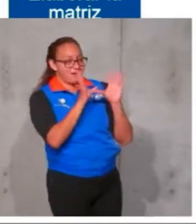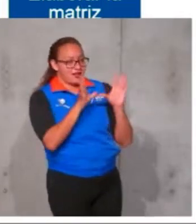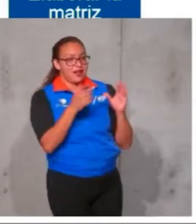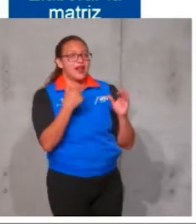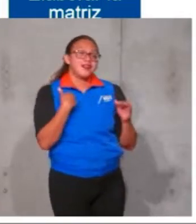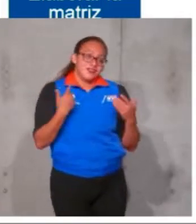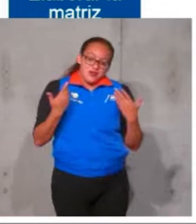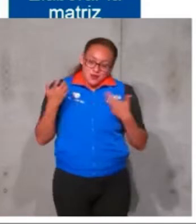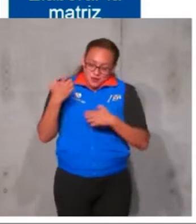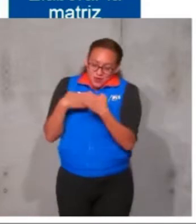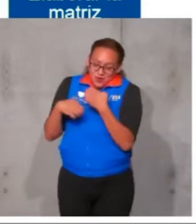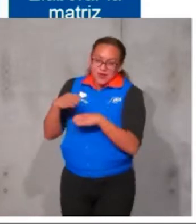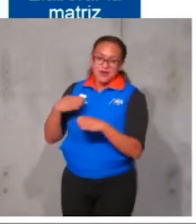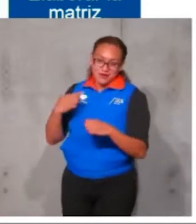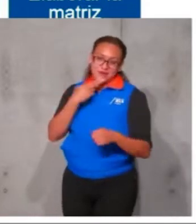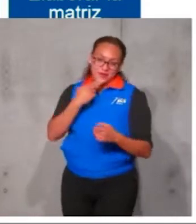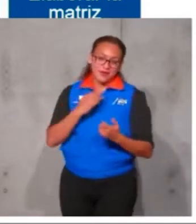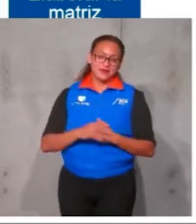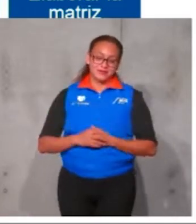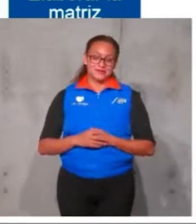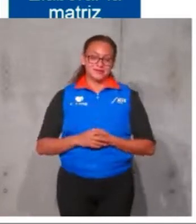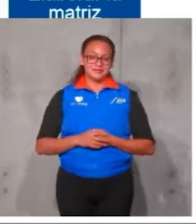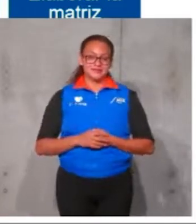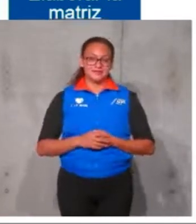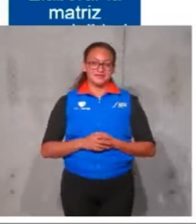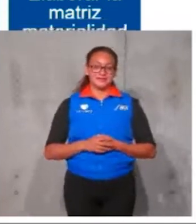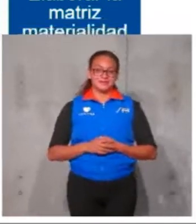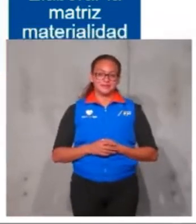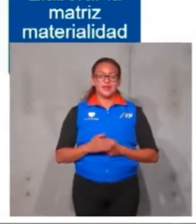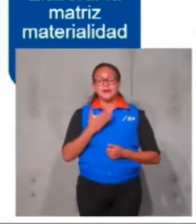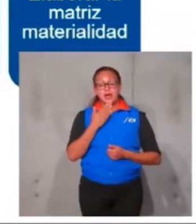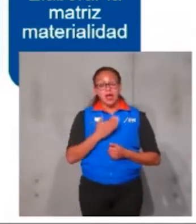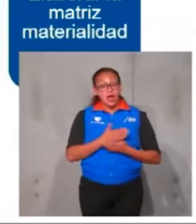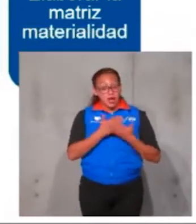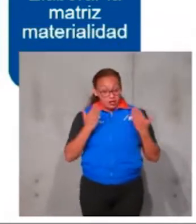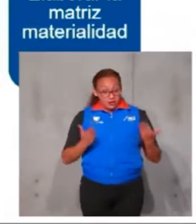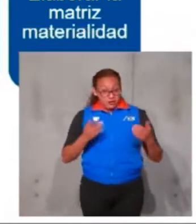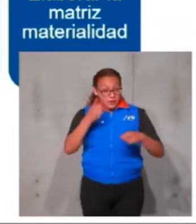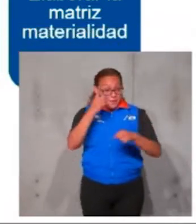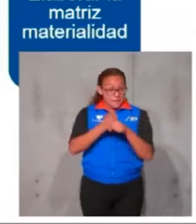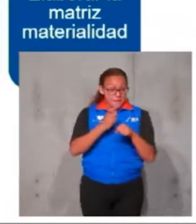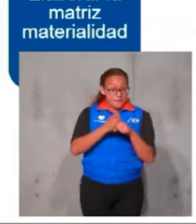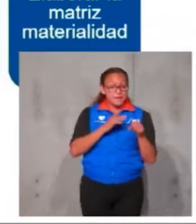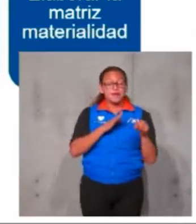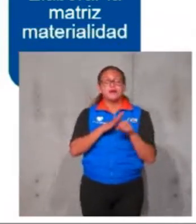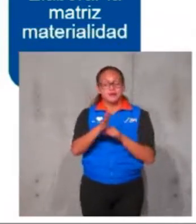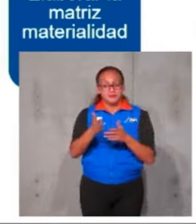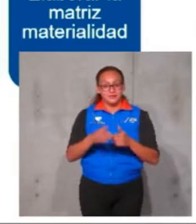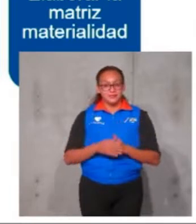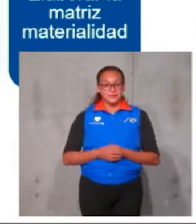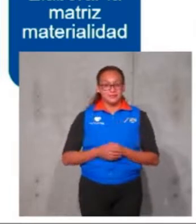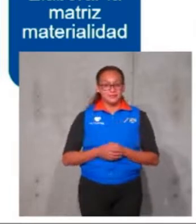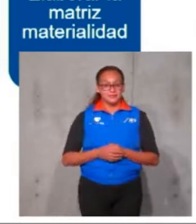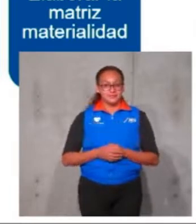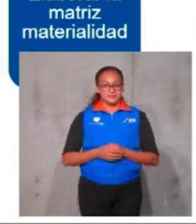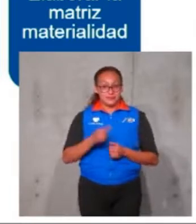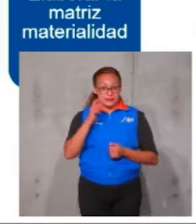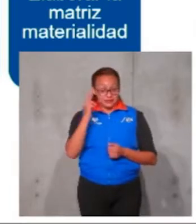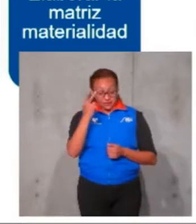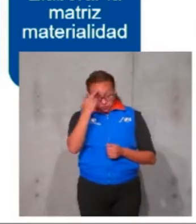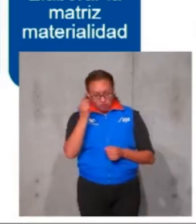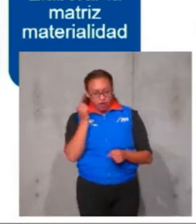grupos de interés a los cuales deben de involucrar. Lo primero, entonces, por lo tanto, será